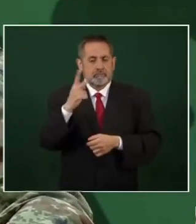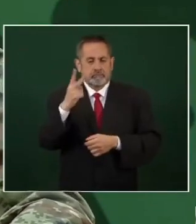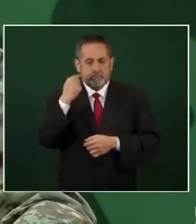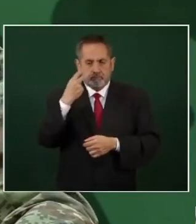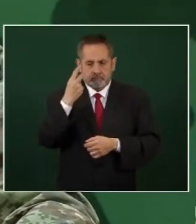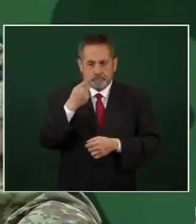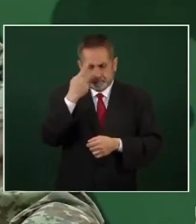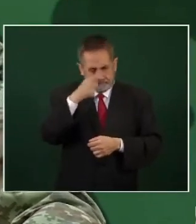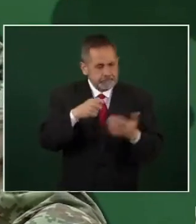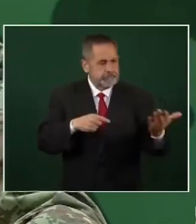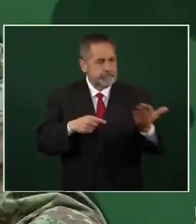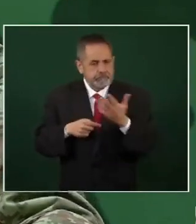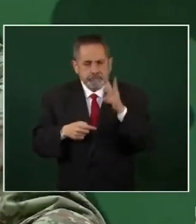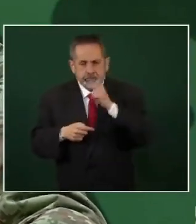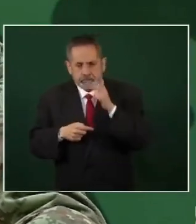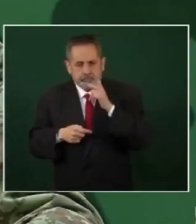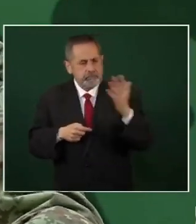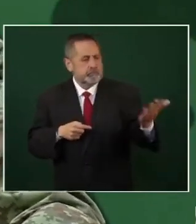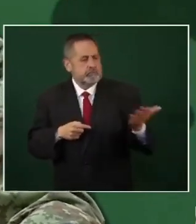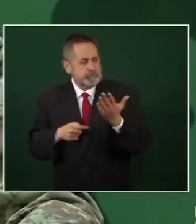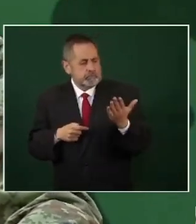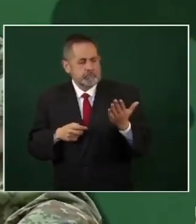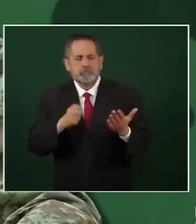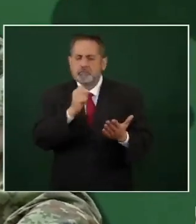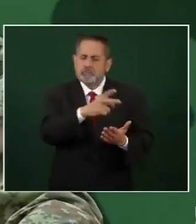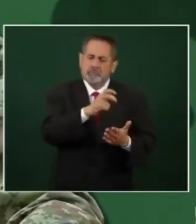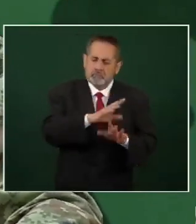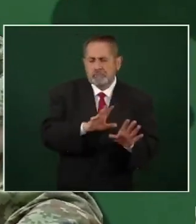para presentar mayores pruebas,